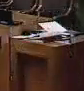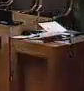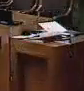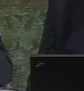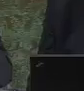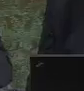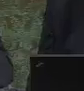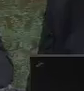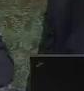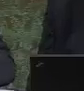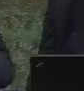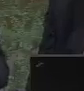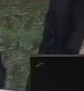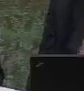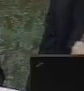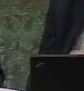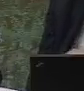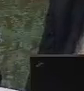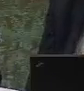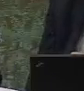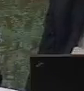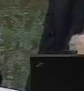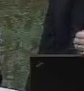Gracias, diputado Jackson. Gracias.